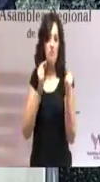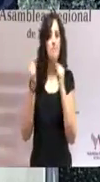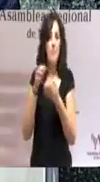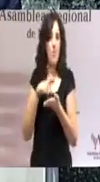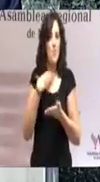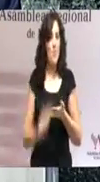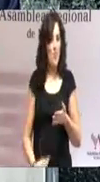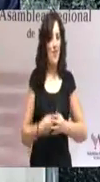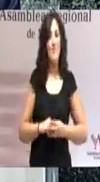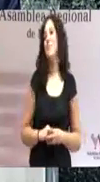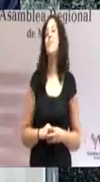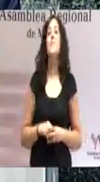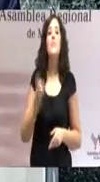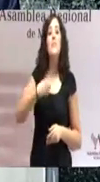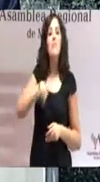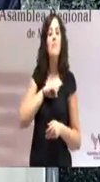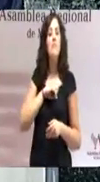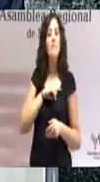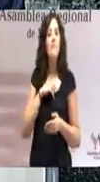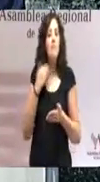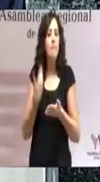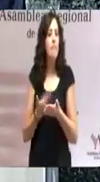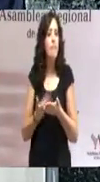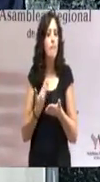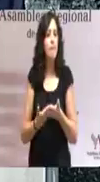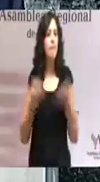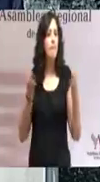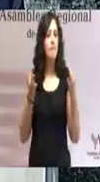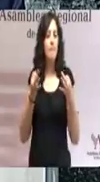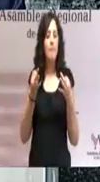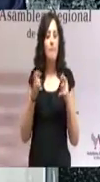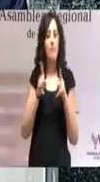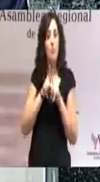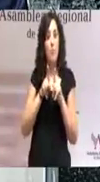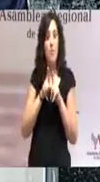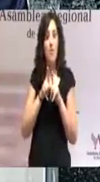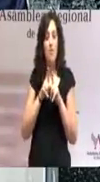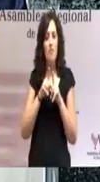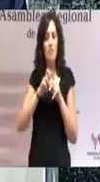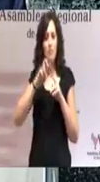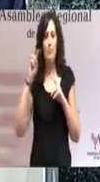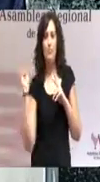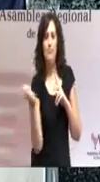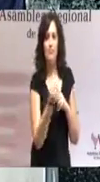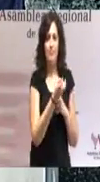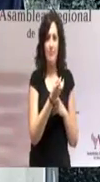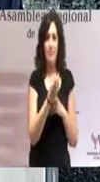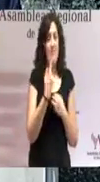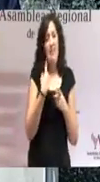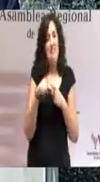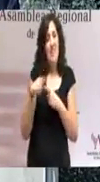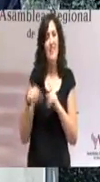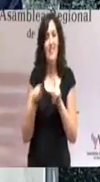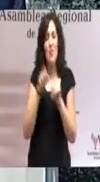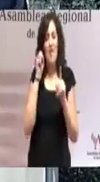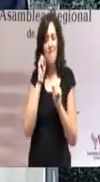Y hemos podido comprobar todos cómo existen diversas, muy distintas